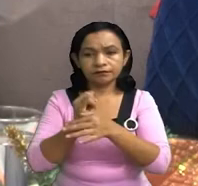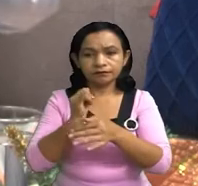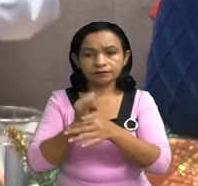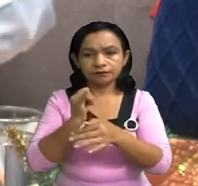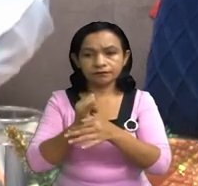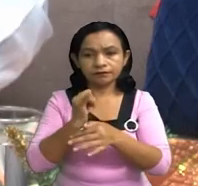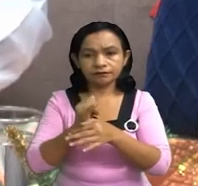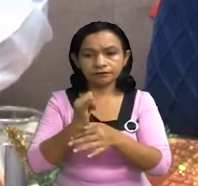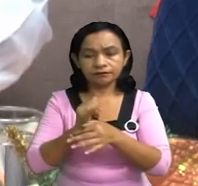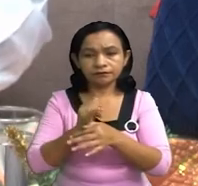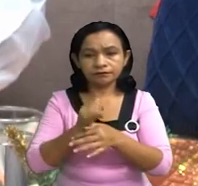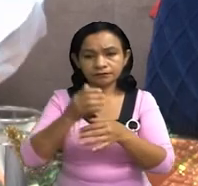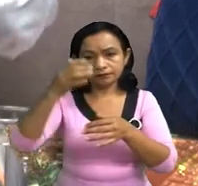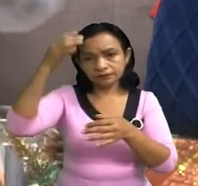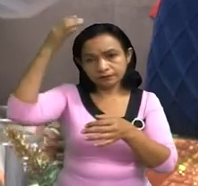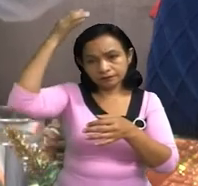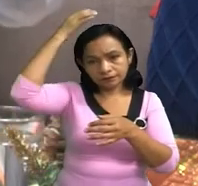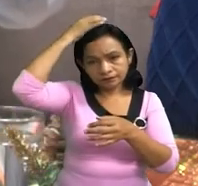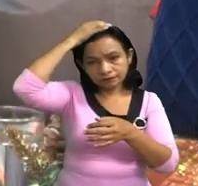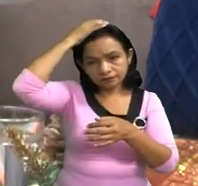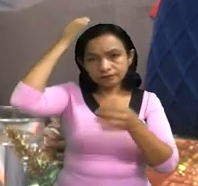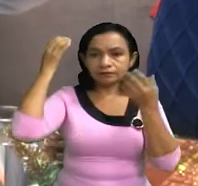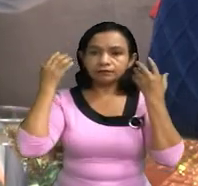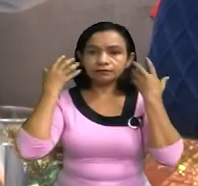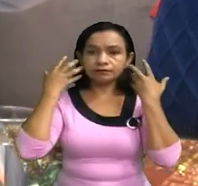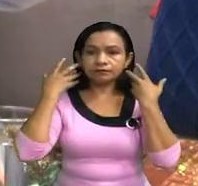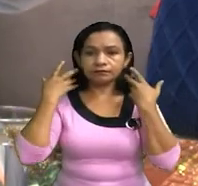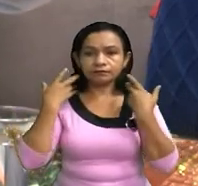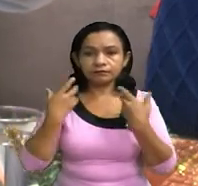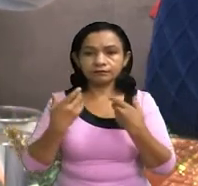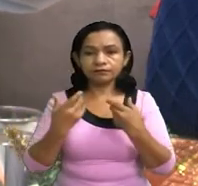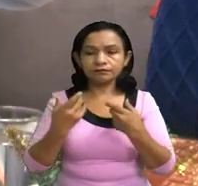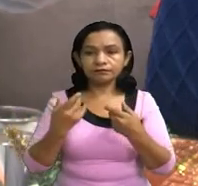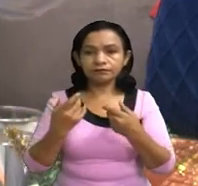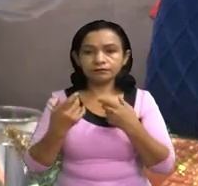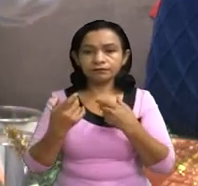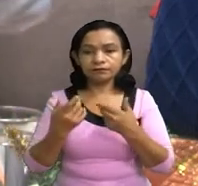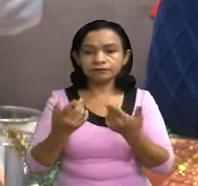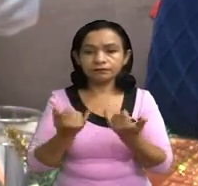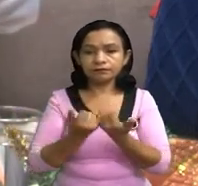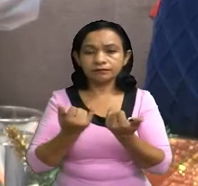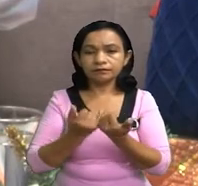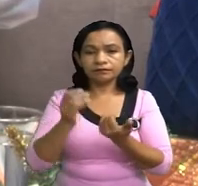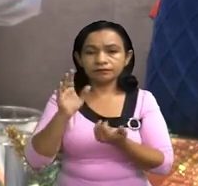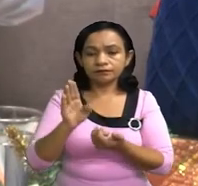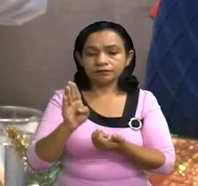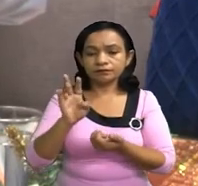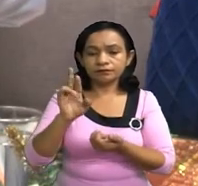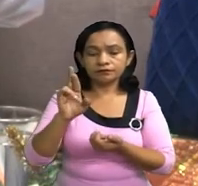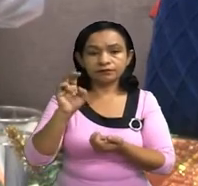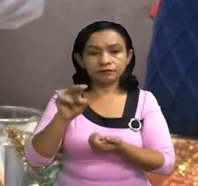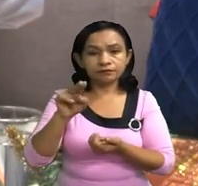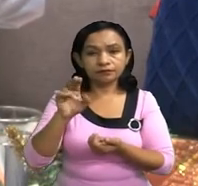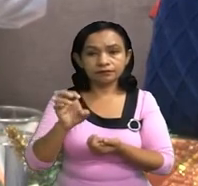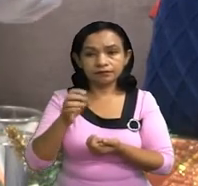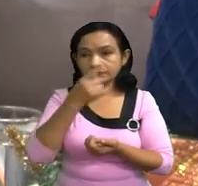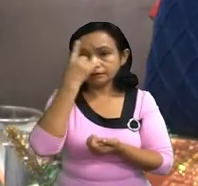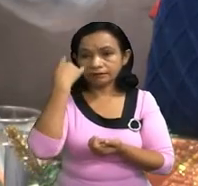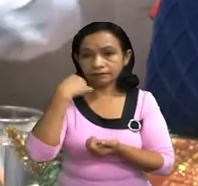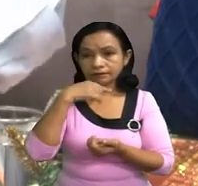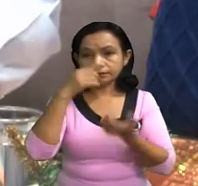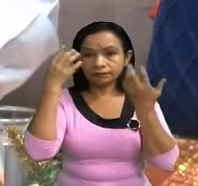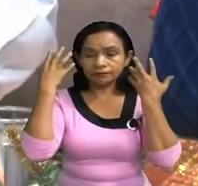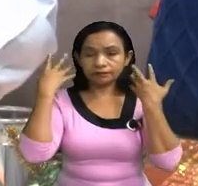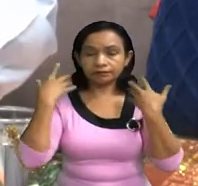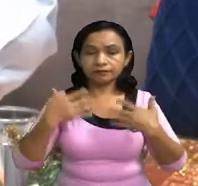ahí estuvo el Cardenal Obando, y que su rostro, el Cardenal Brenne, y su rostro, un rostro